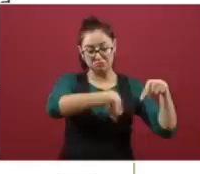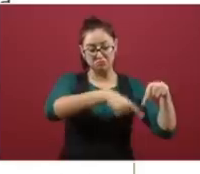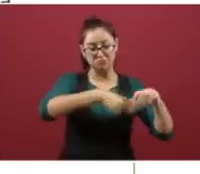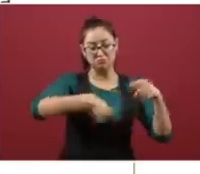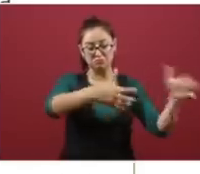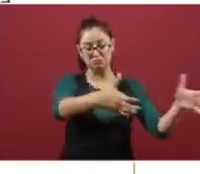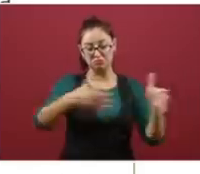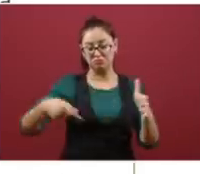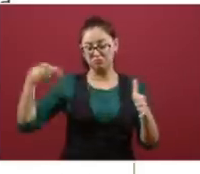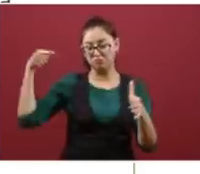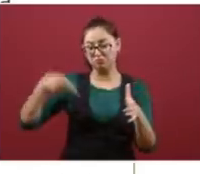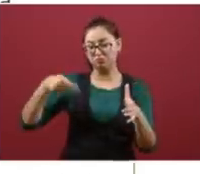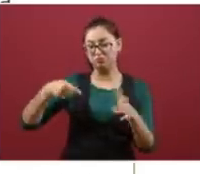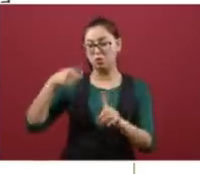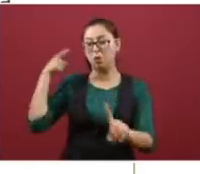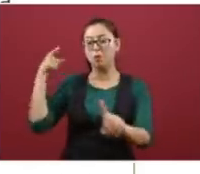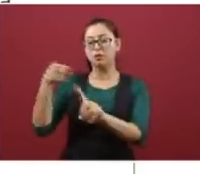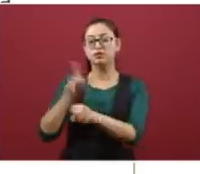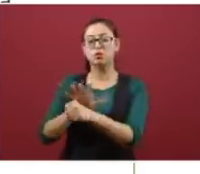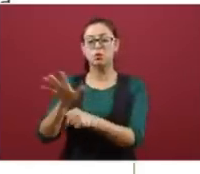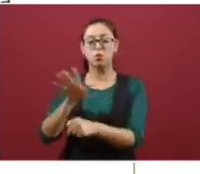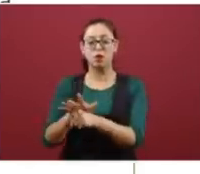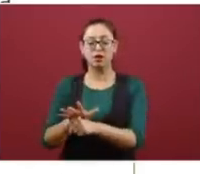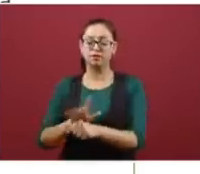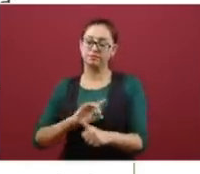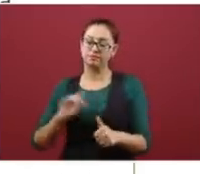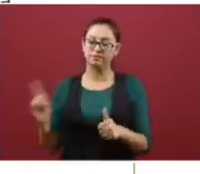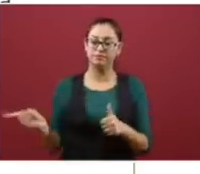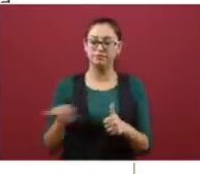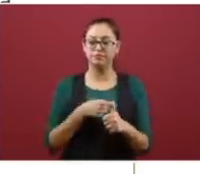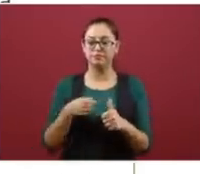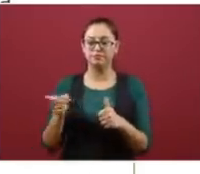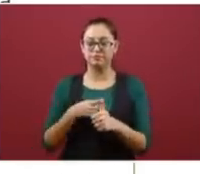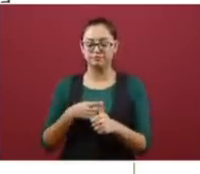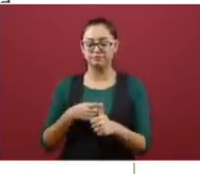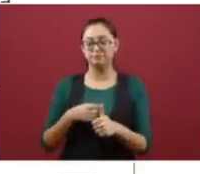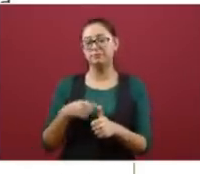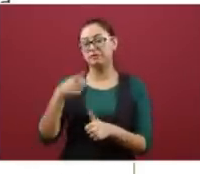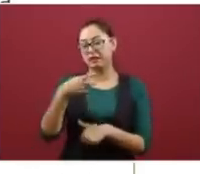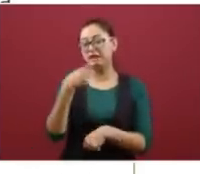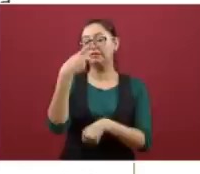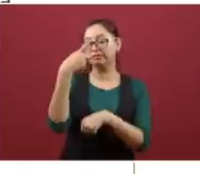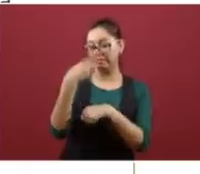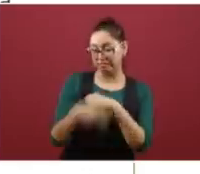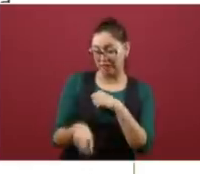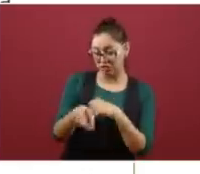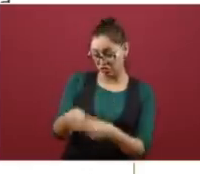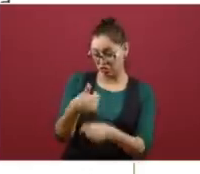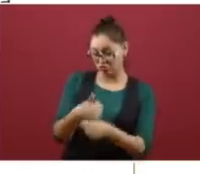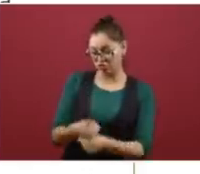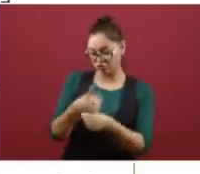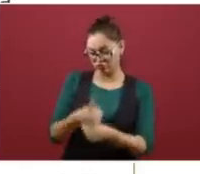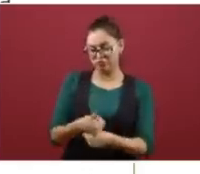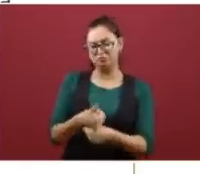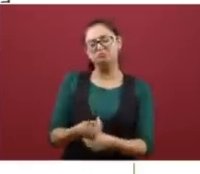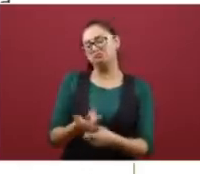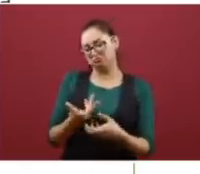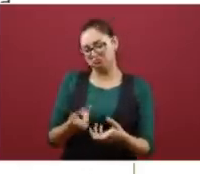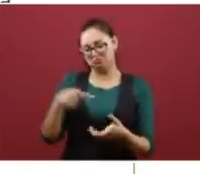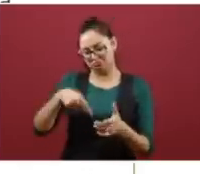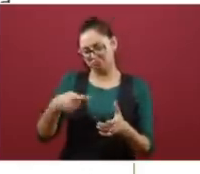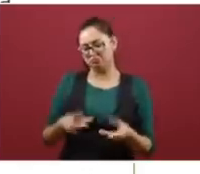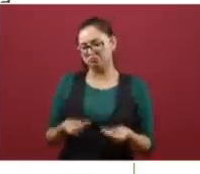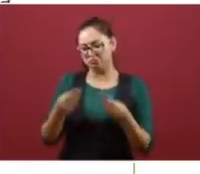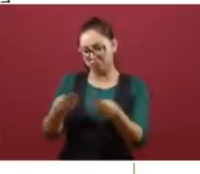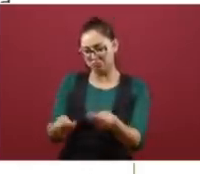se deberá destinar primero a la reparación del daño a la víctima segundo a